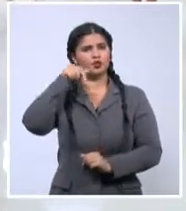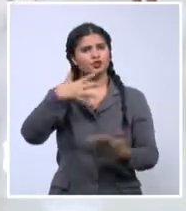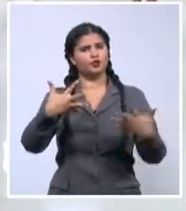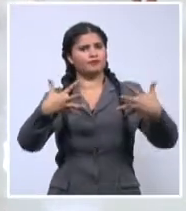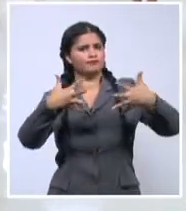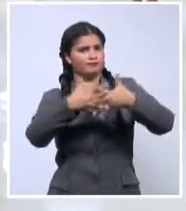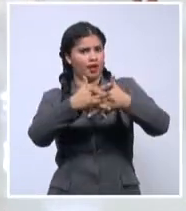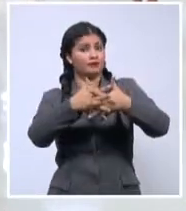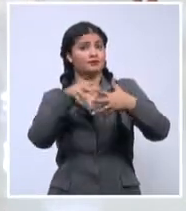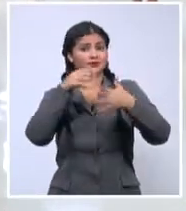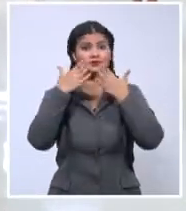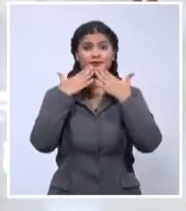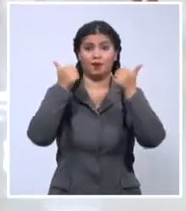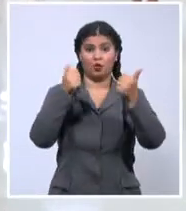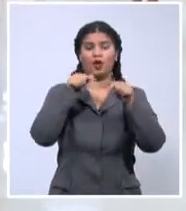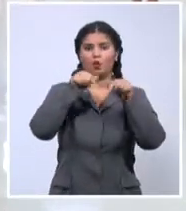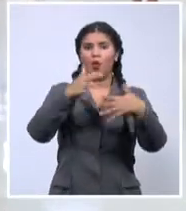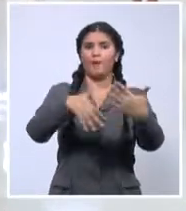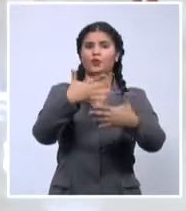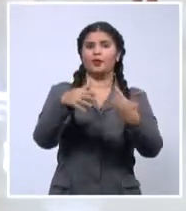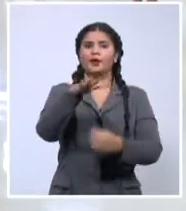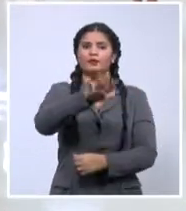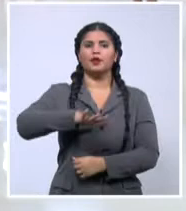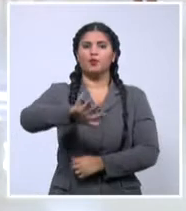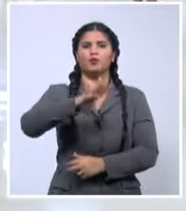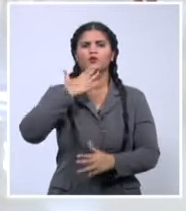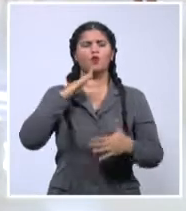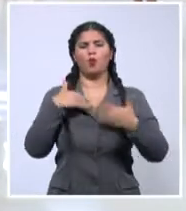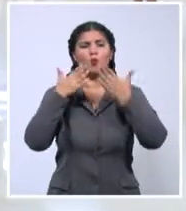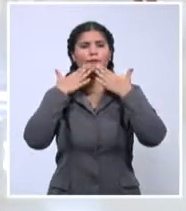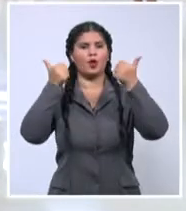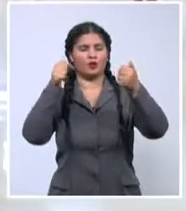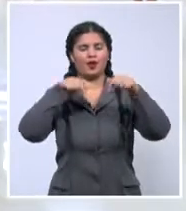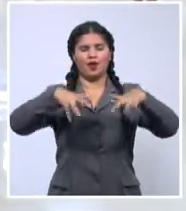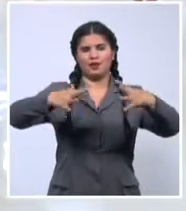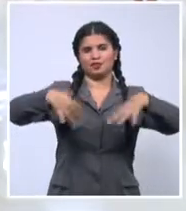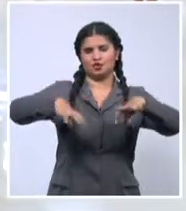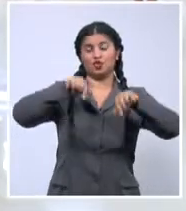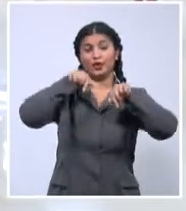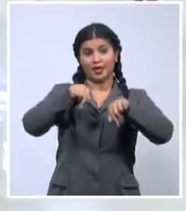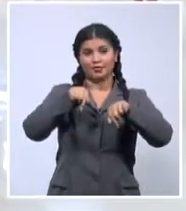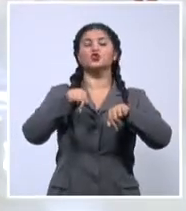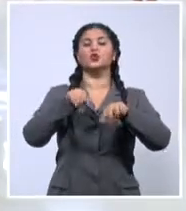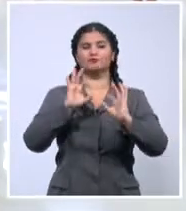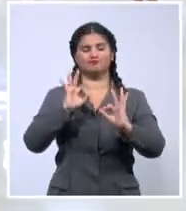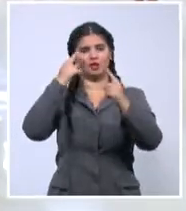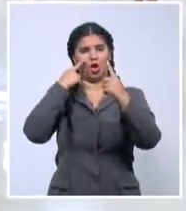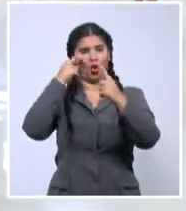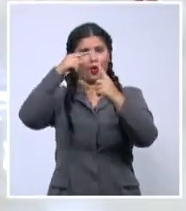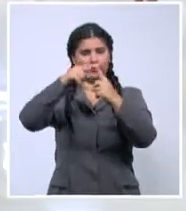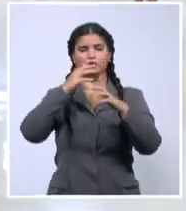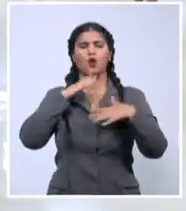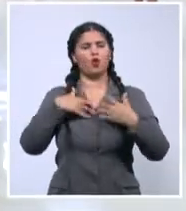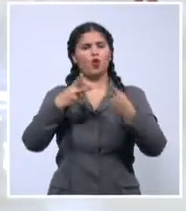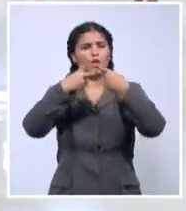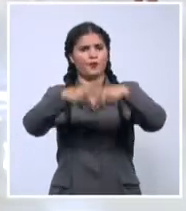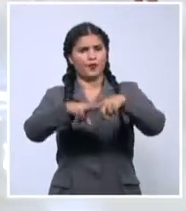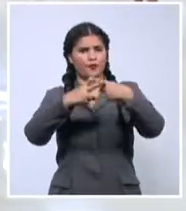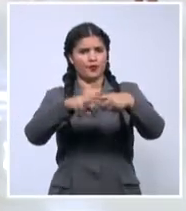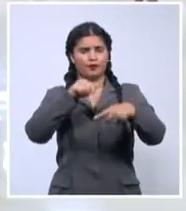a las principales problemáticas que hoy demanda nuestro pueblo cubano, que en fin es el objeto social de la Asamblea Nacional y es lo que legitima también la